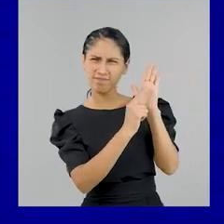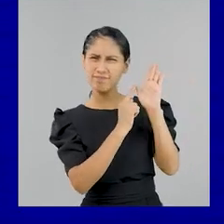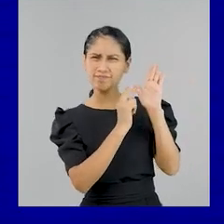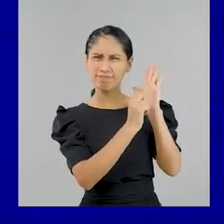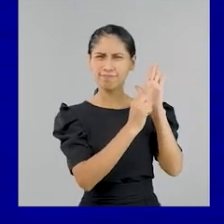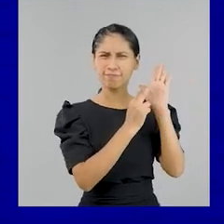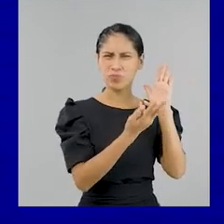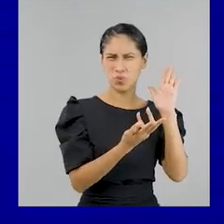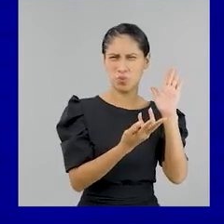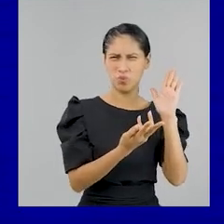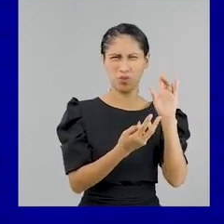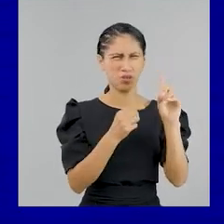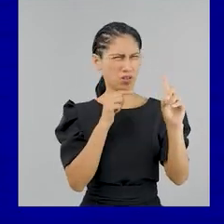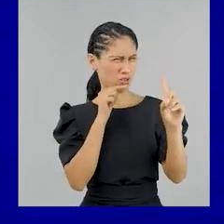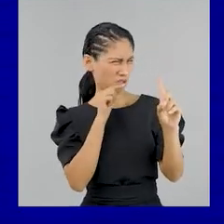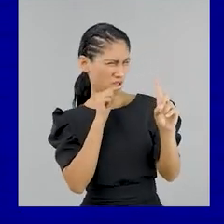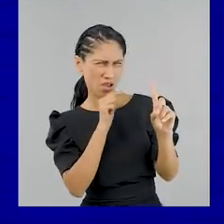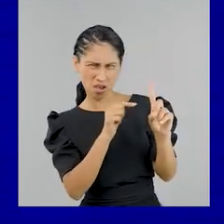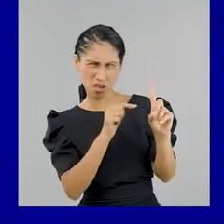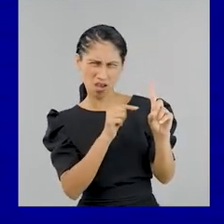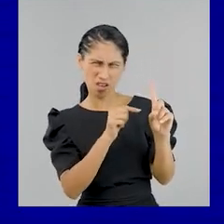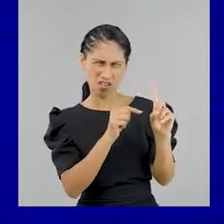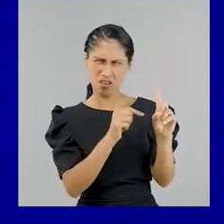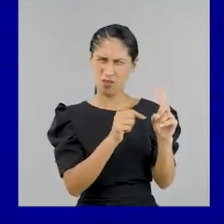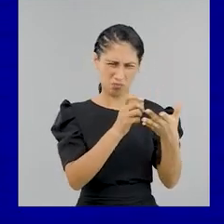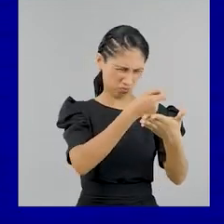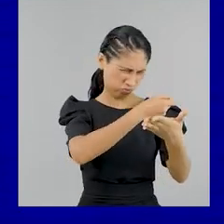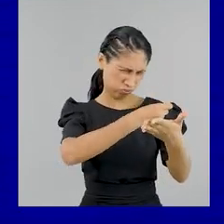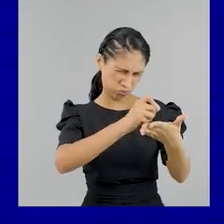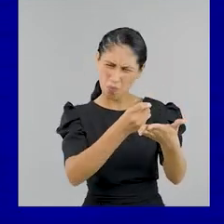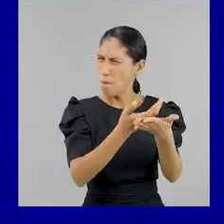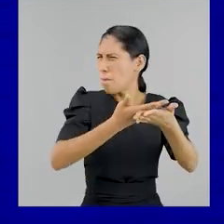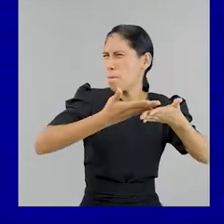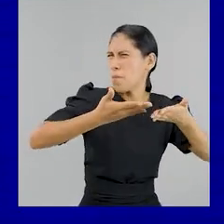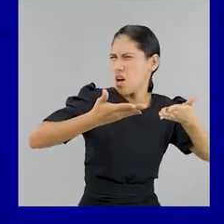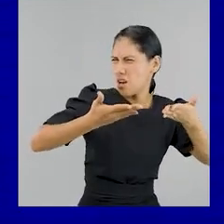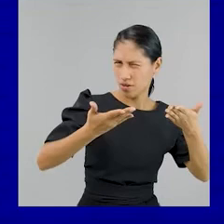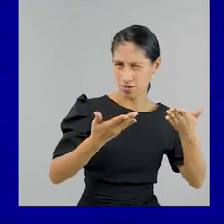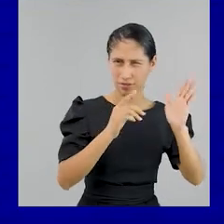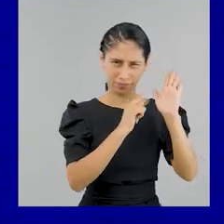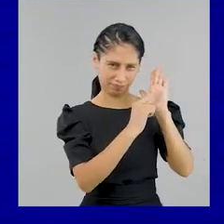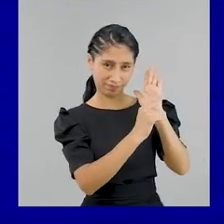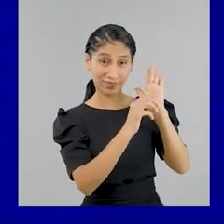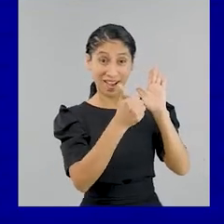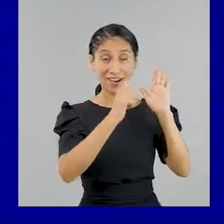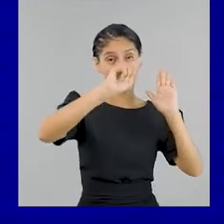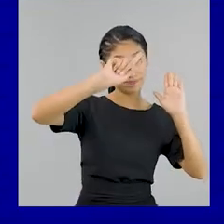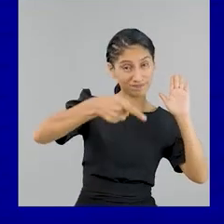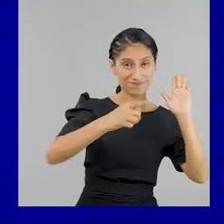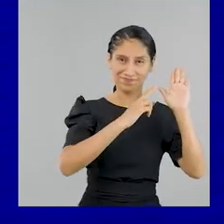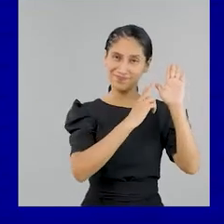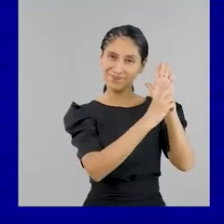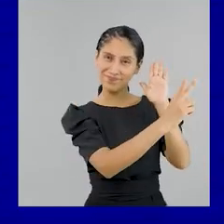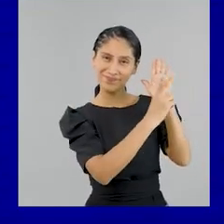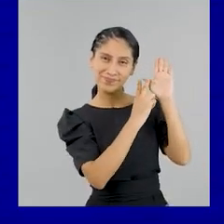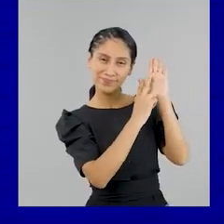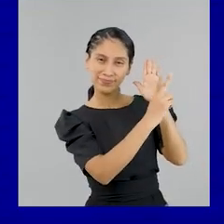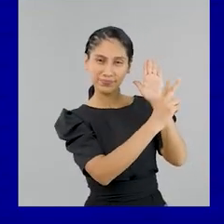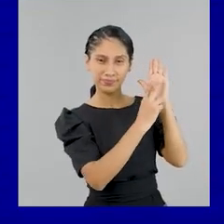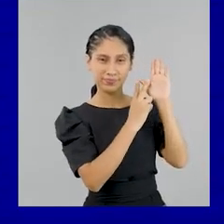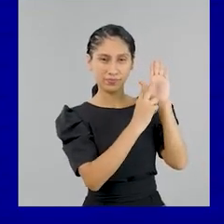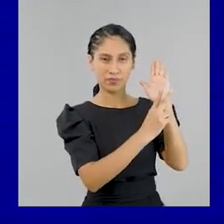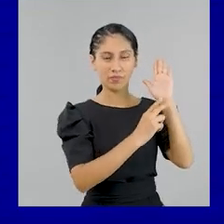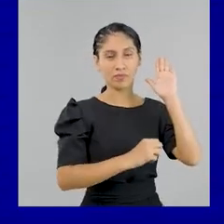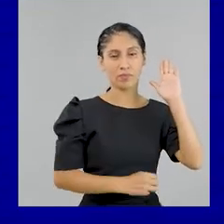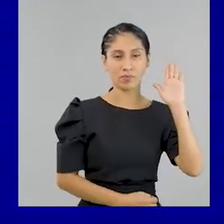de la autora al mencionar la obra dramática de Clorinda Matto de Turner? A. Informar sobre una obra en la que se